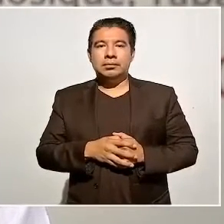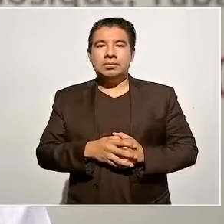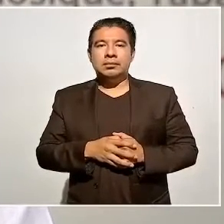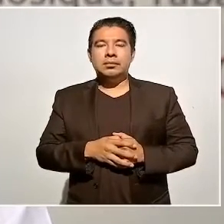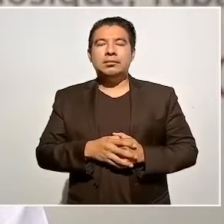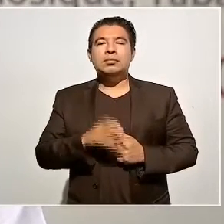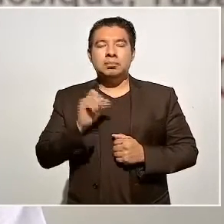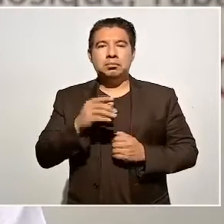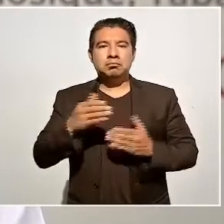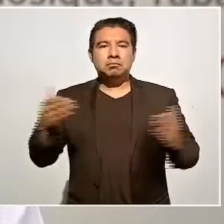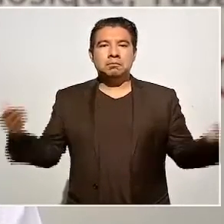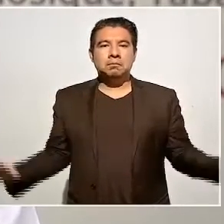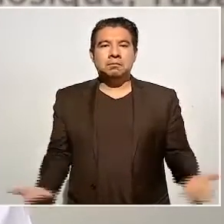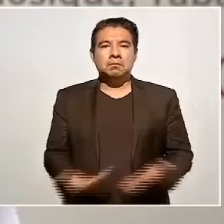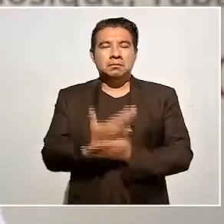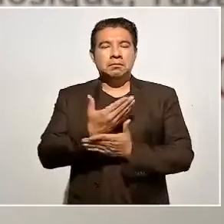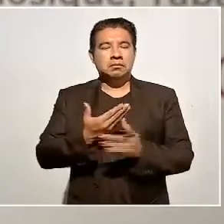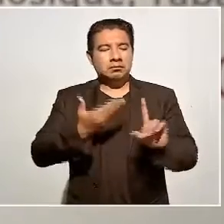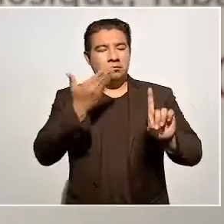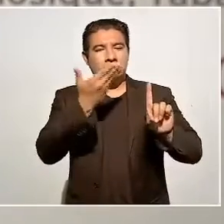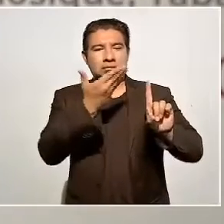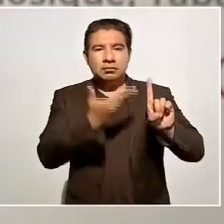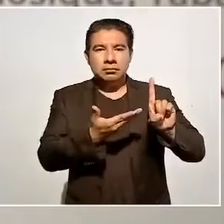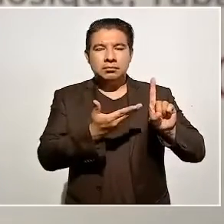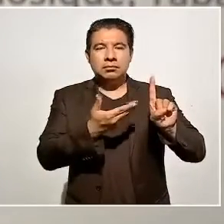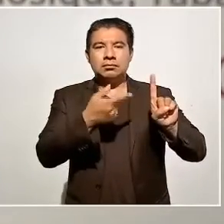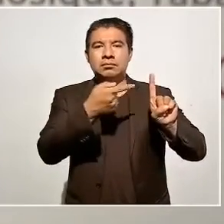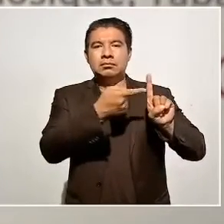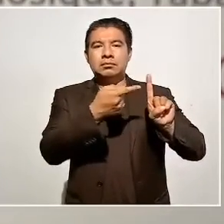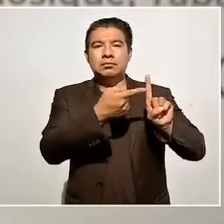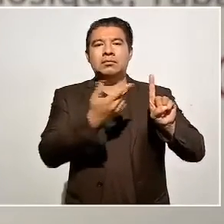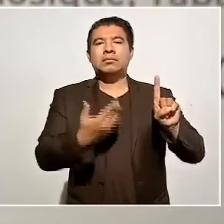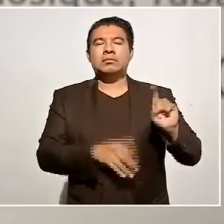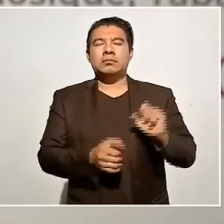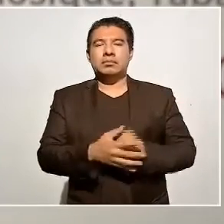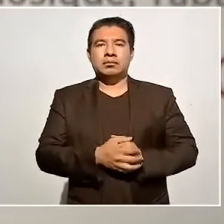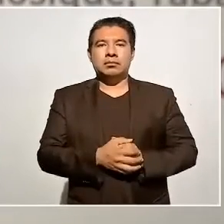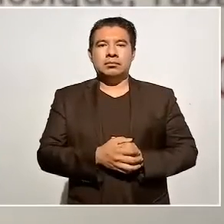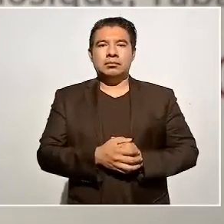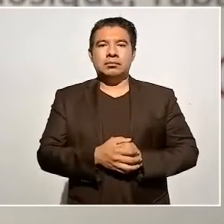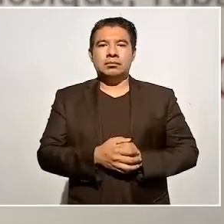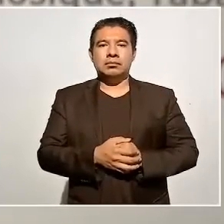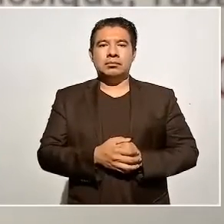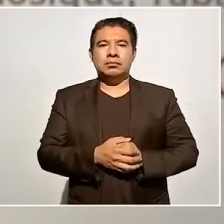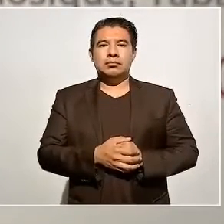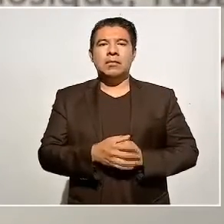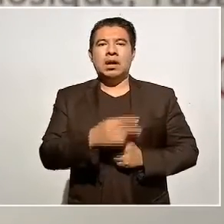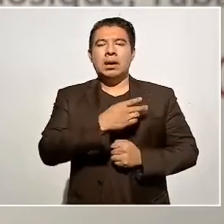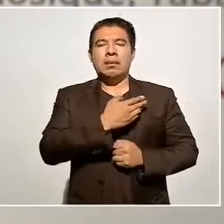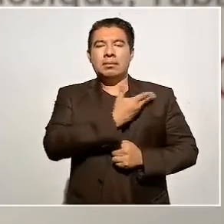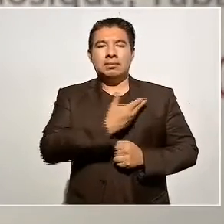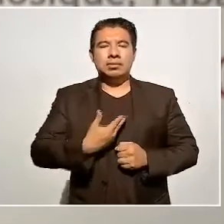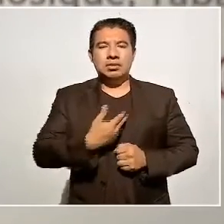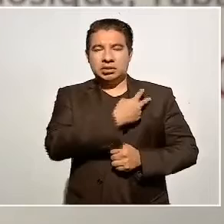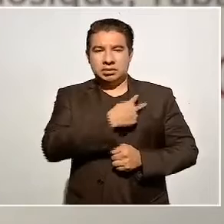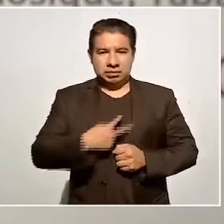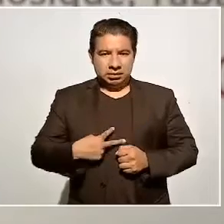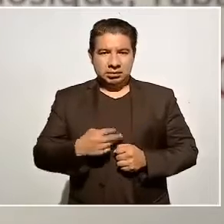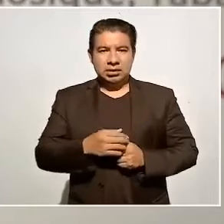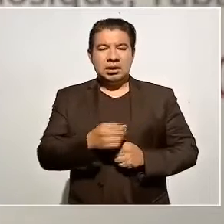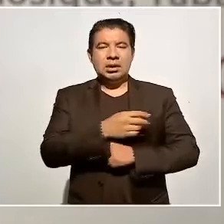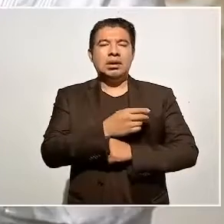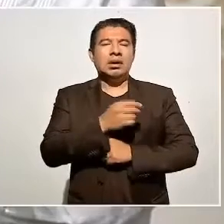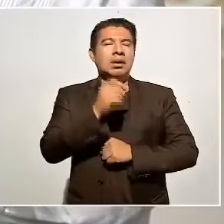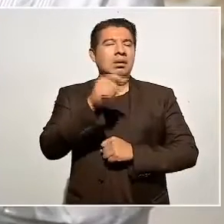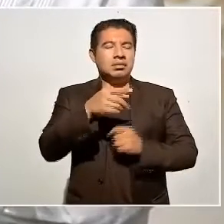es originario el vicepresidente José María Pino Suárez,